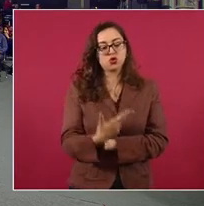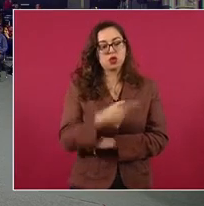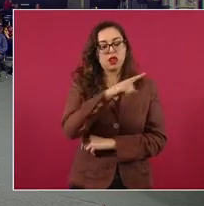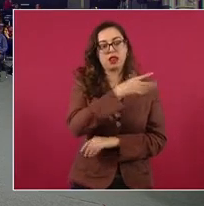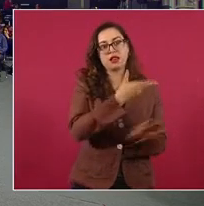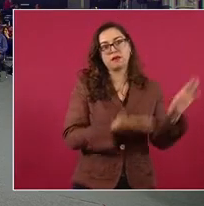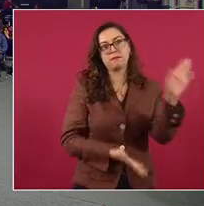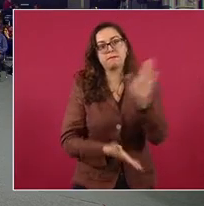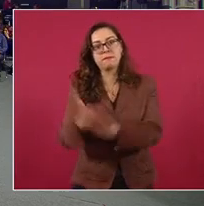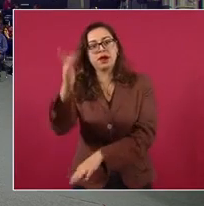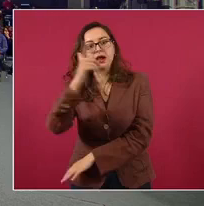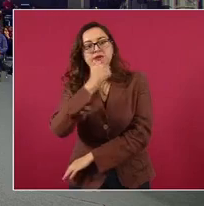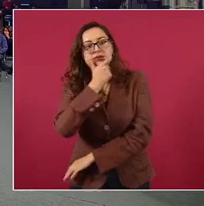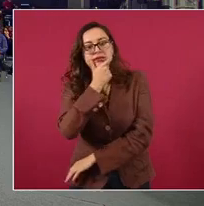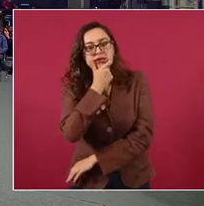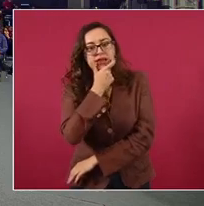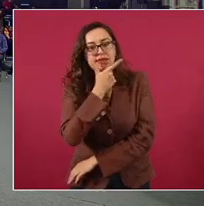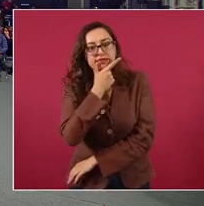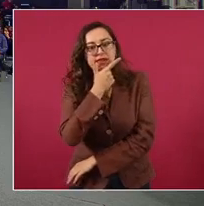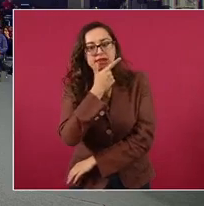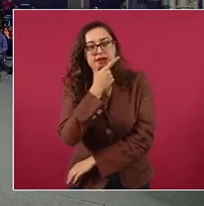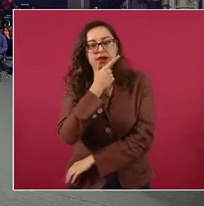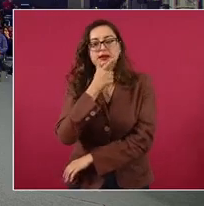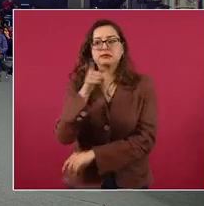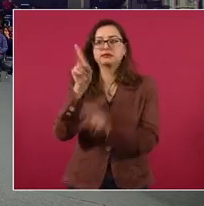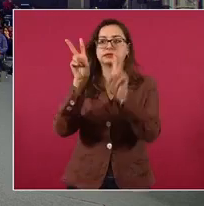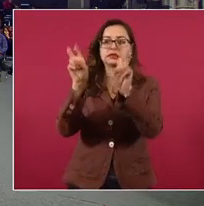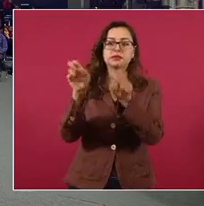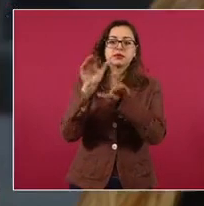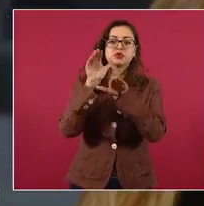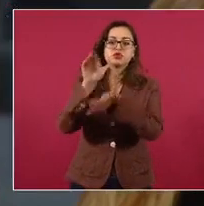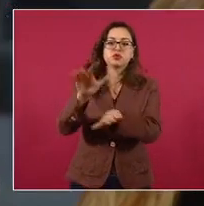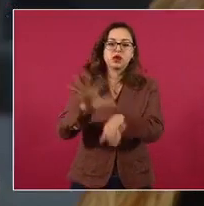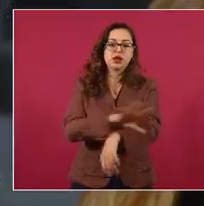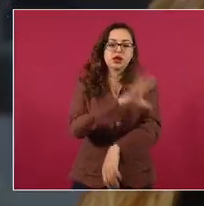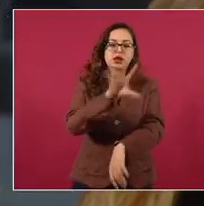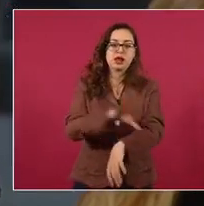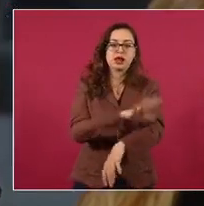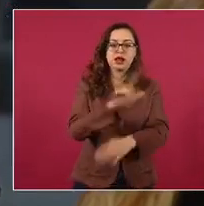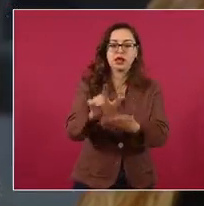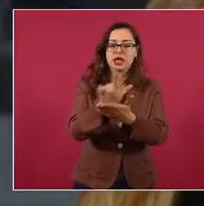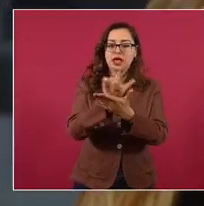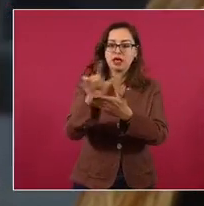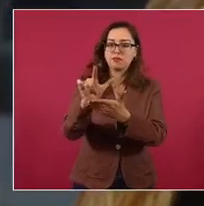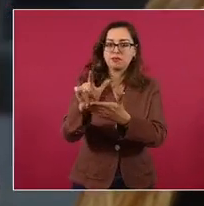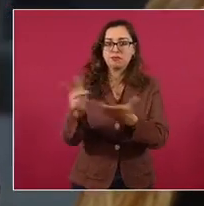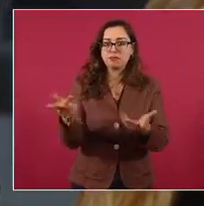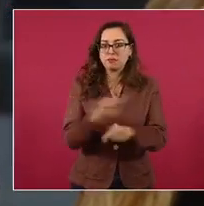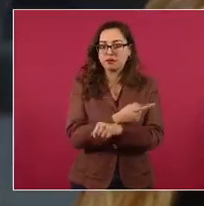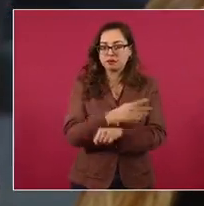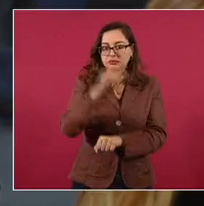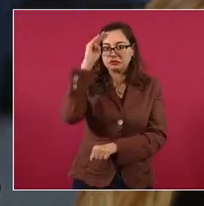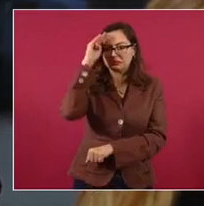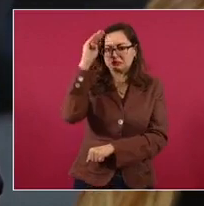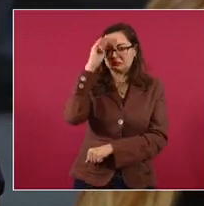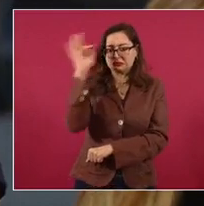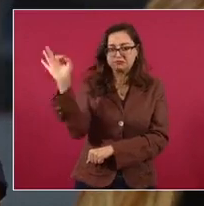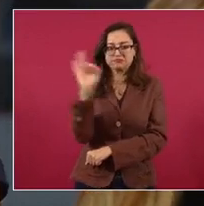limpias. Este, incluso el vocero del Departamento de Estado calificó como milagroso que pueda llegar a esta